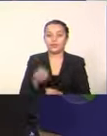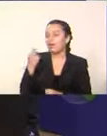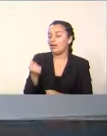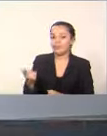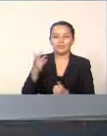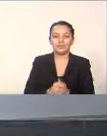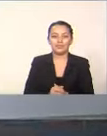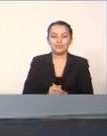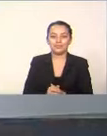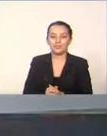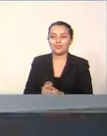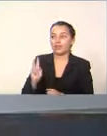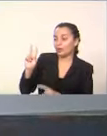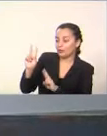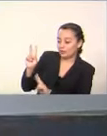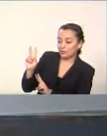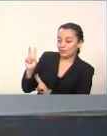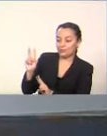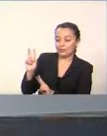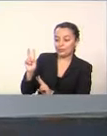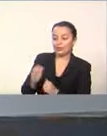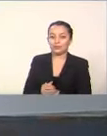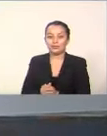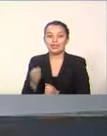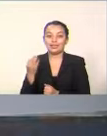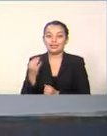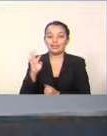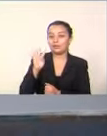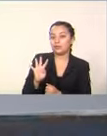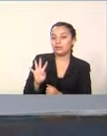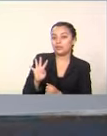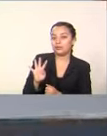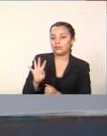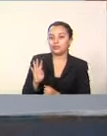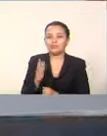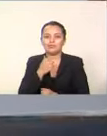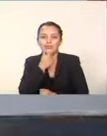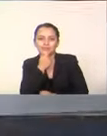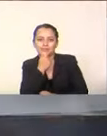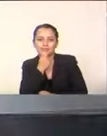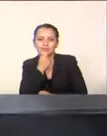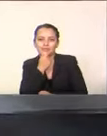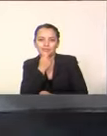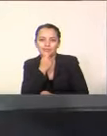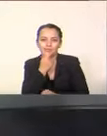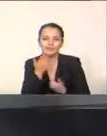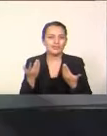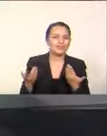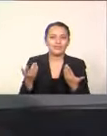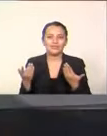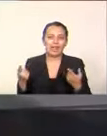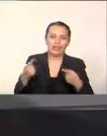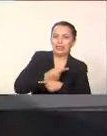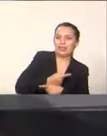dos. ¿Cuánto me quedó? Dos, pero necesitas quitar cuatro. Parece que esto no resuelve el problema, entonces. Nuevamente tenemos una